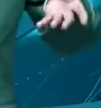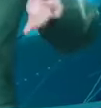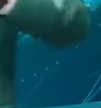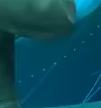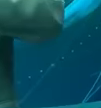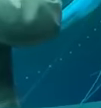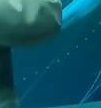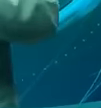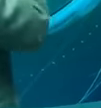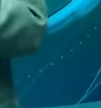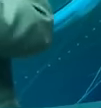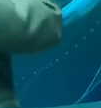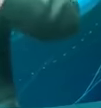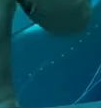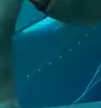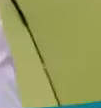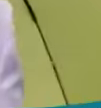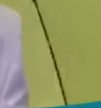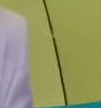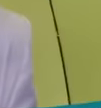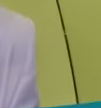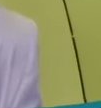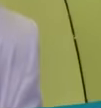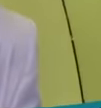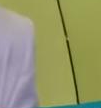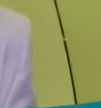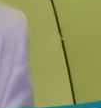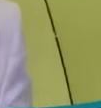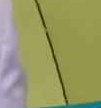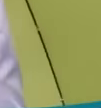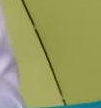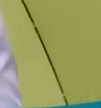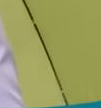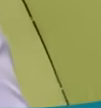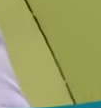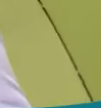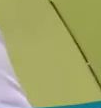Vienes de la calle, lávate las manos. ¿Ya estás en casa?